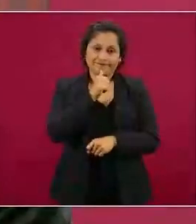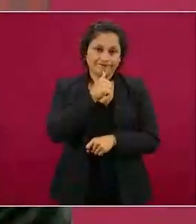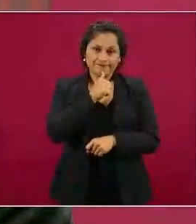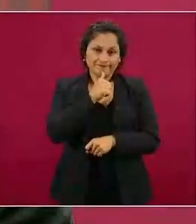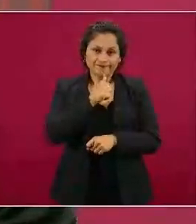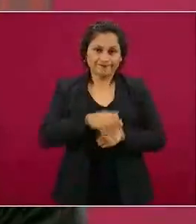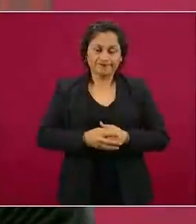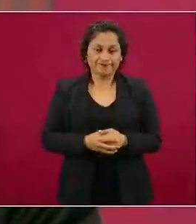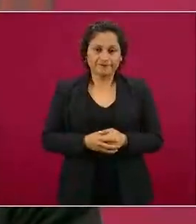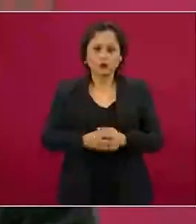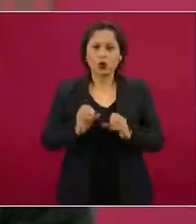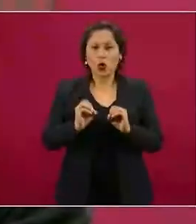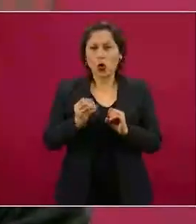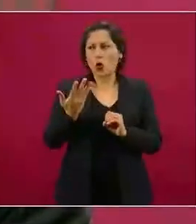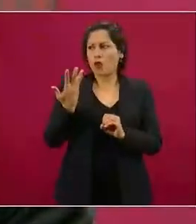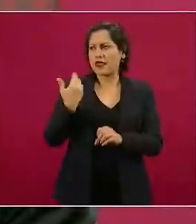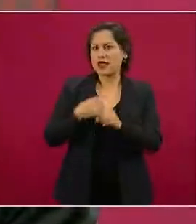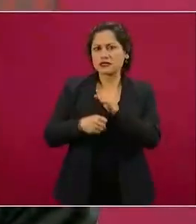o hace 10 años